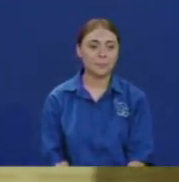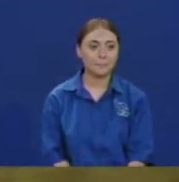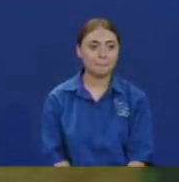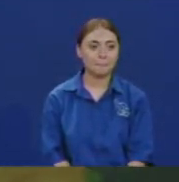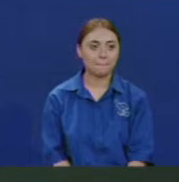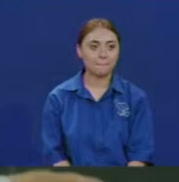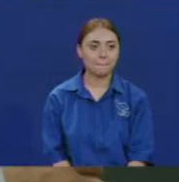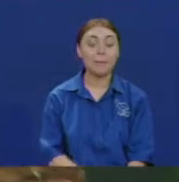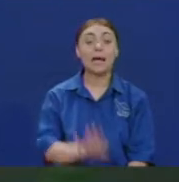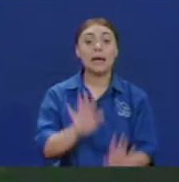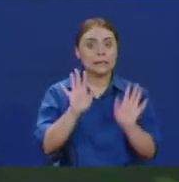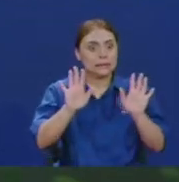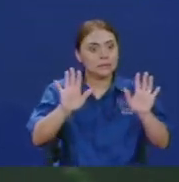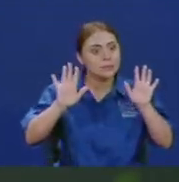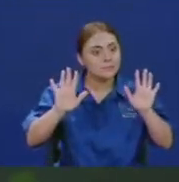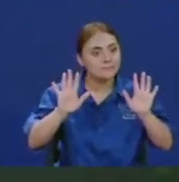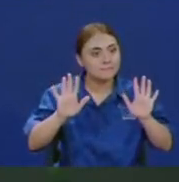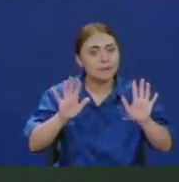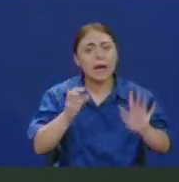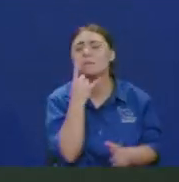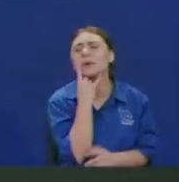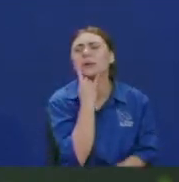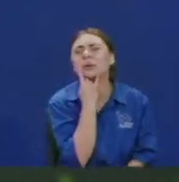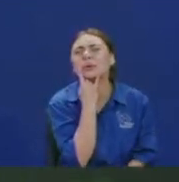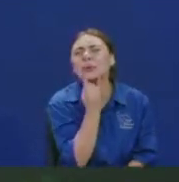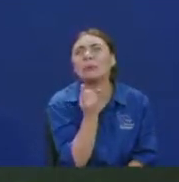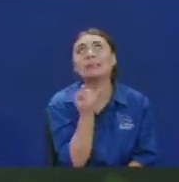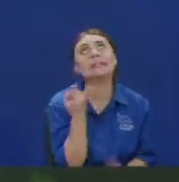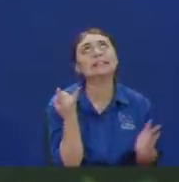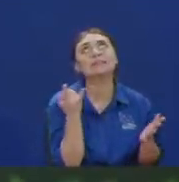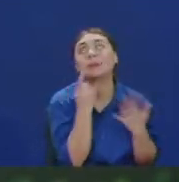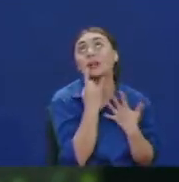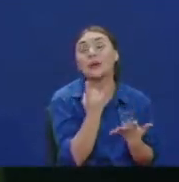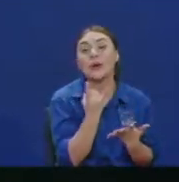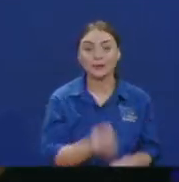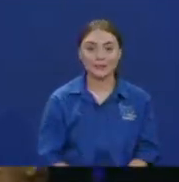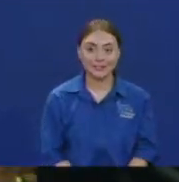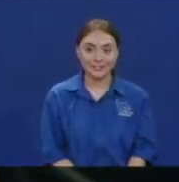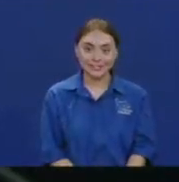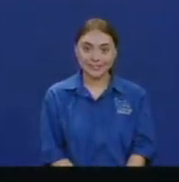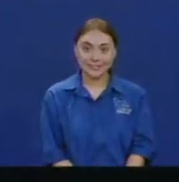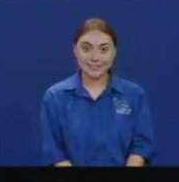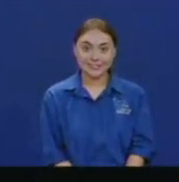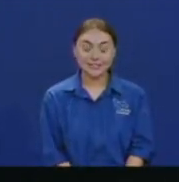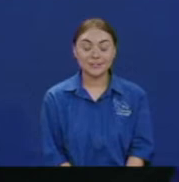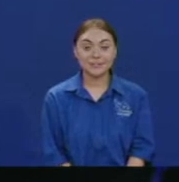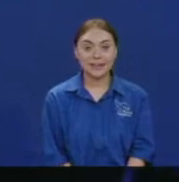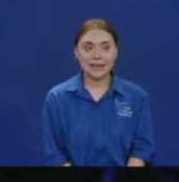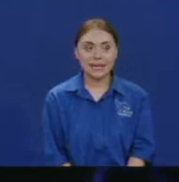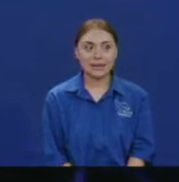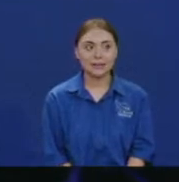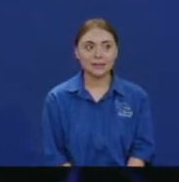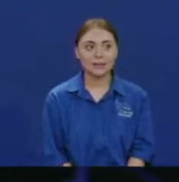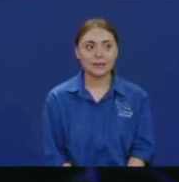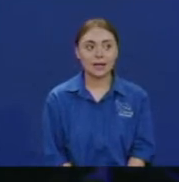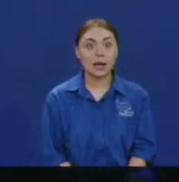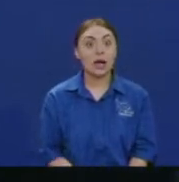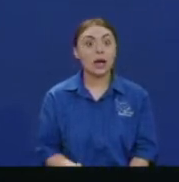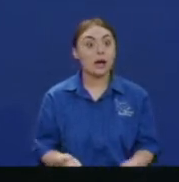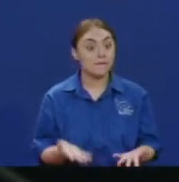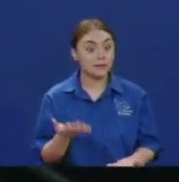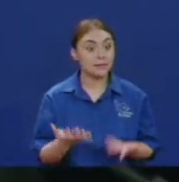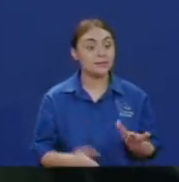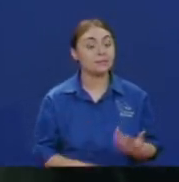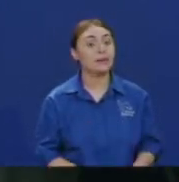Y hermano, perdóneme, Padre Santo, eso está hasta con ministros de